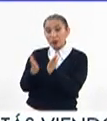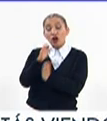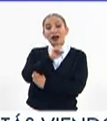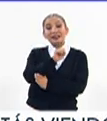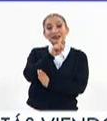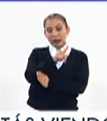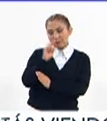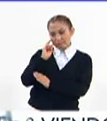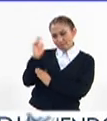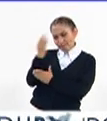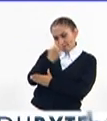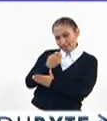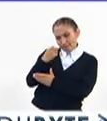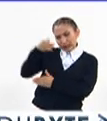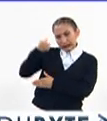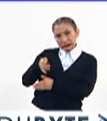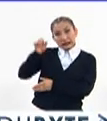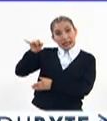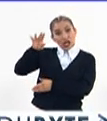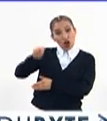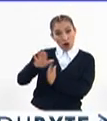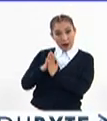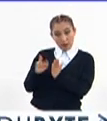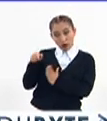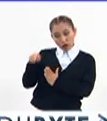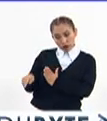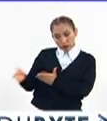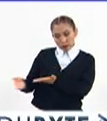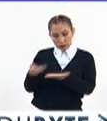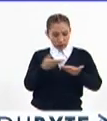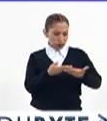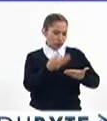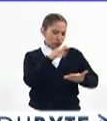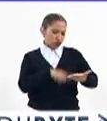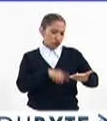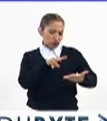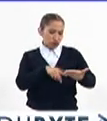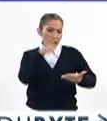Secretaría califica y autoriza esos libros para su